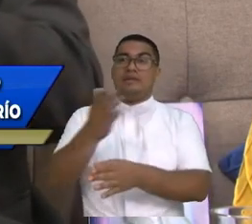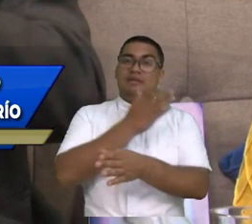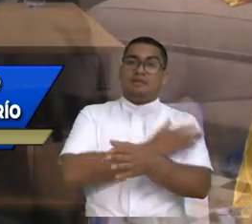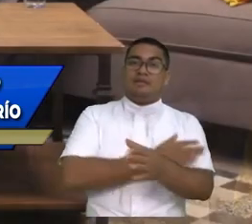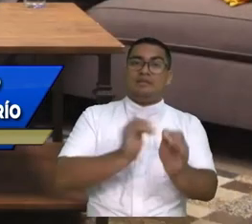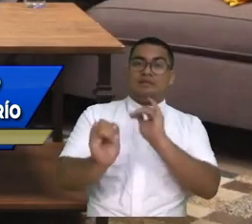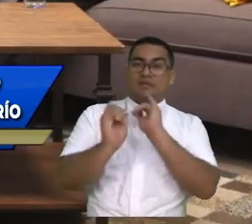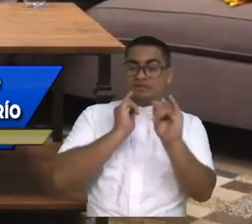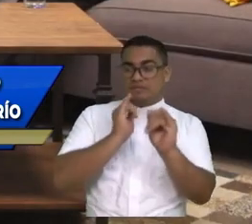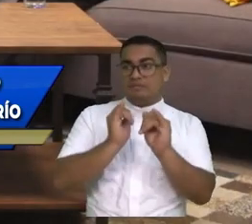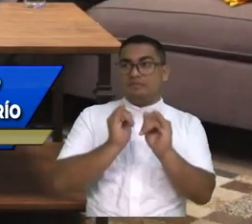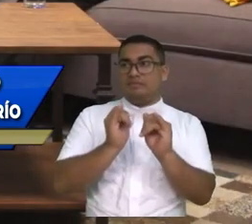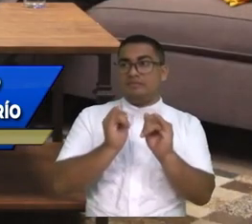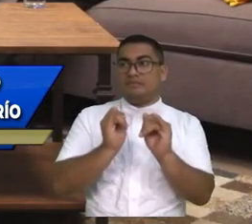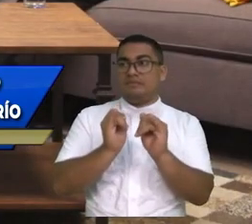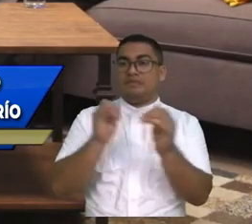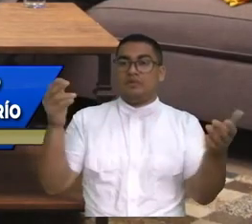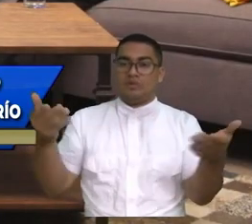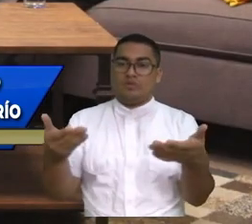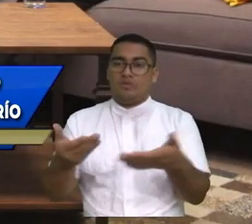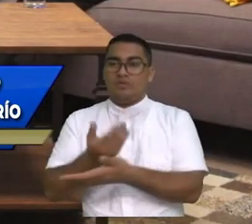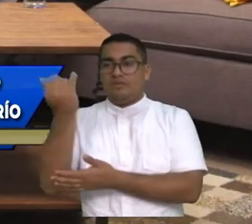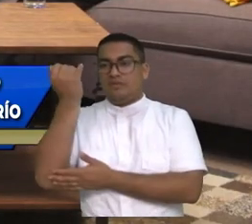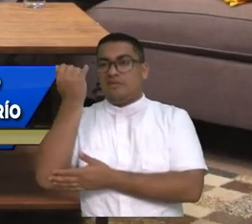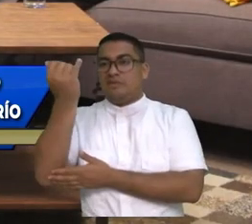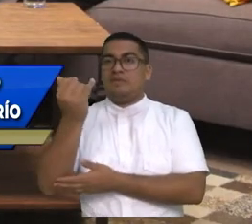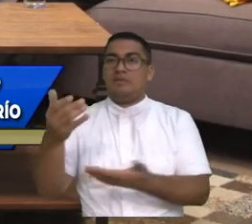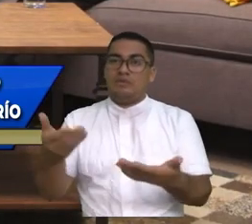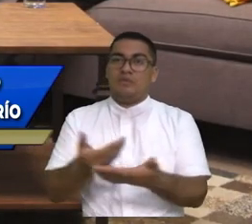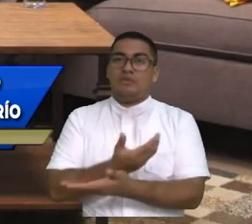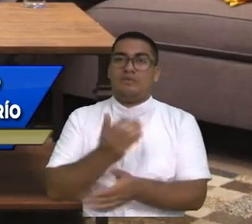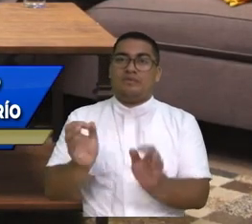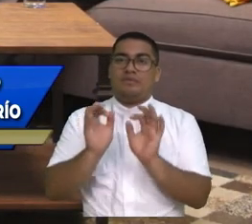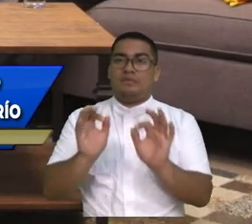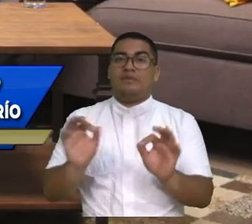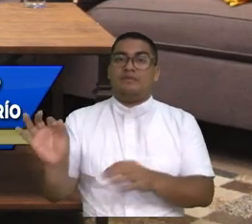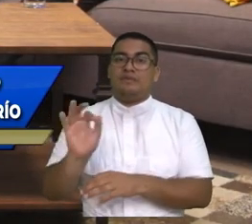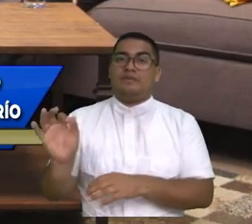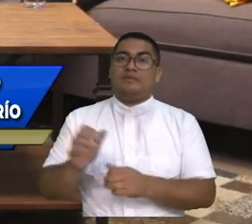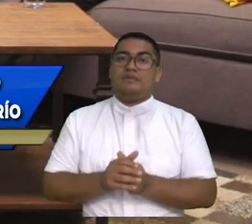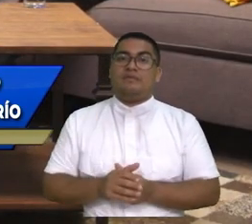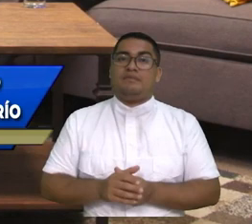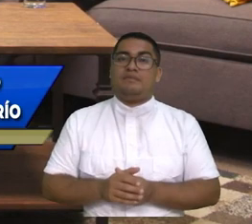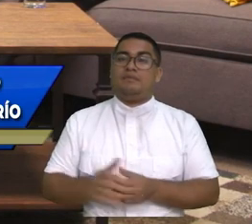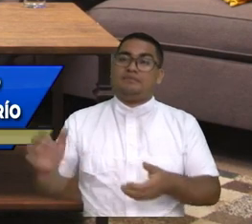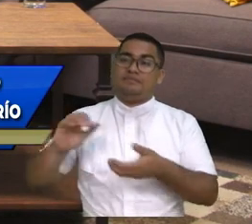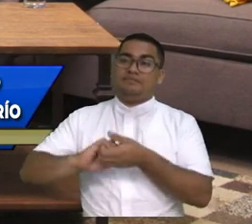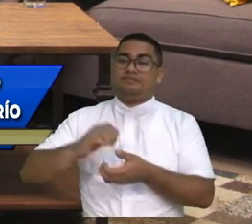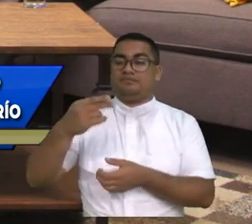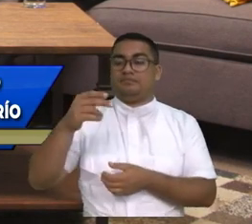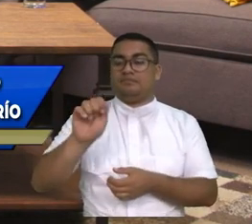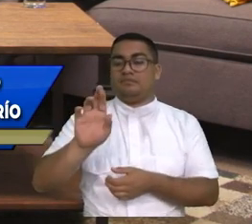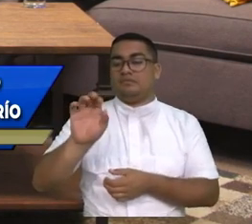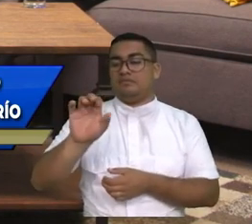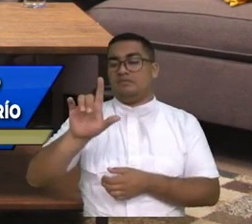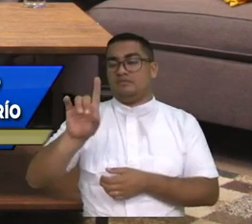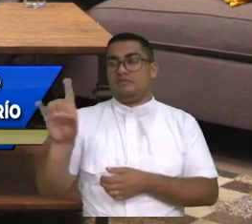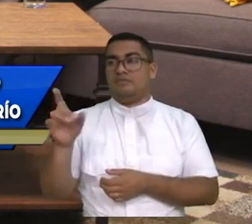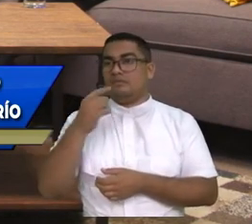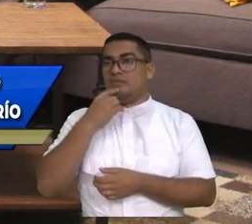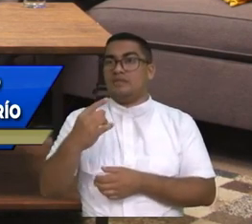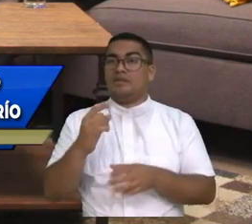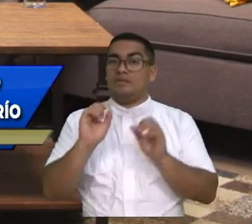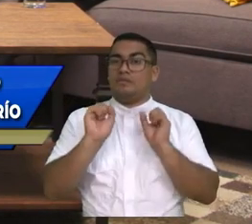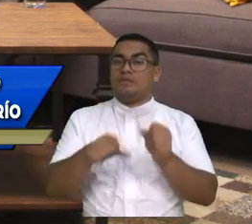anquilosado, lo renueva y le da nuevos aires, nuevos giros y nuevas genuflexiones. Compañero Harold, sin duda alguna